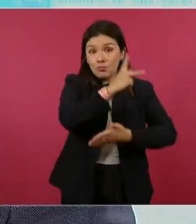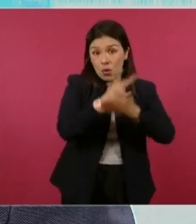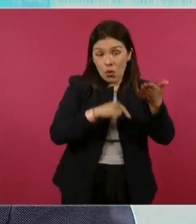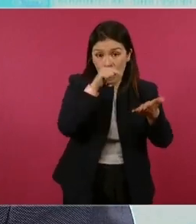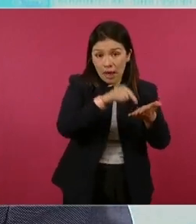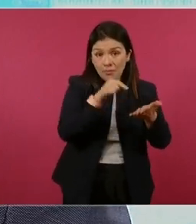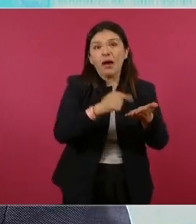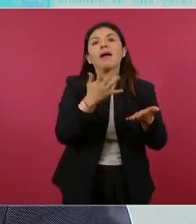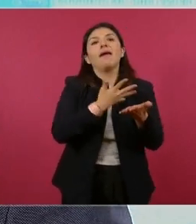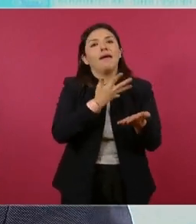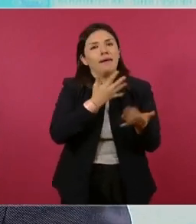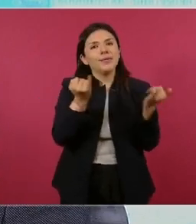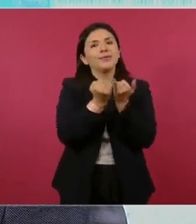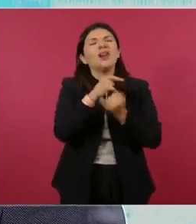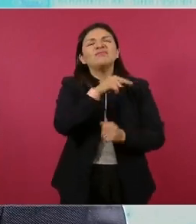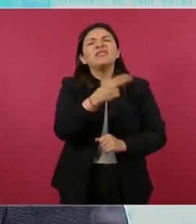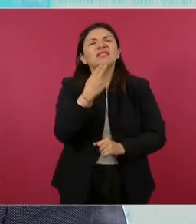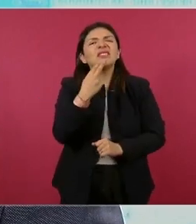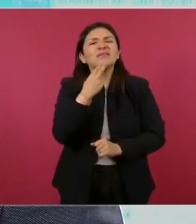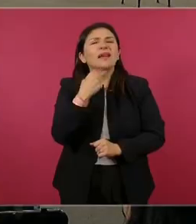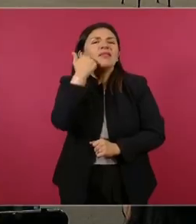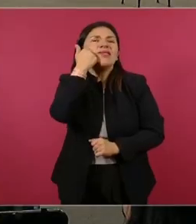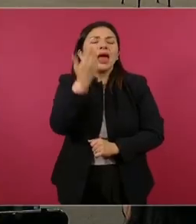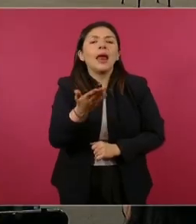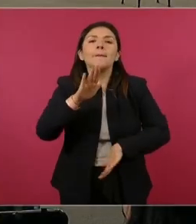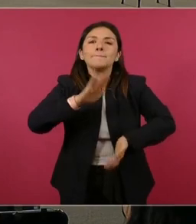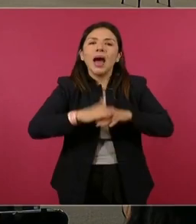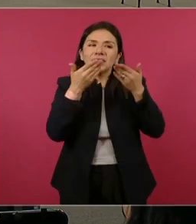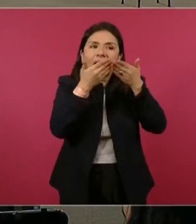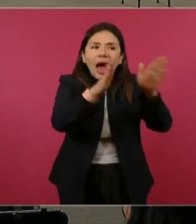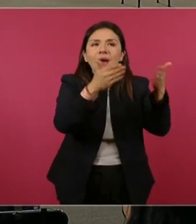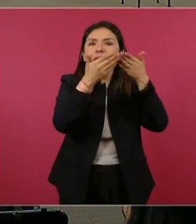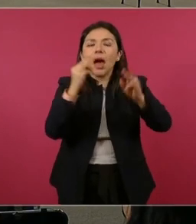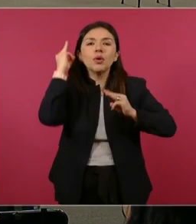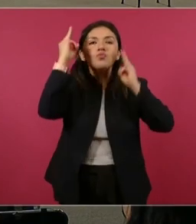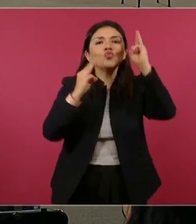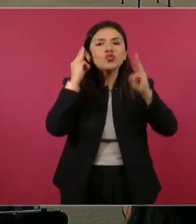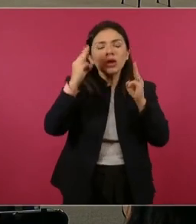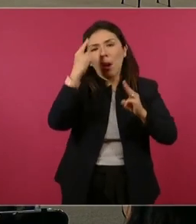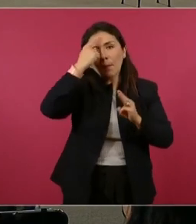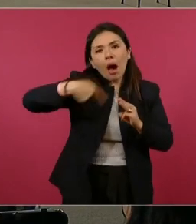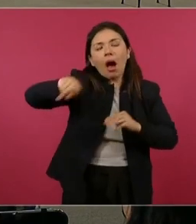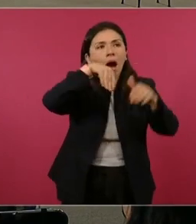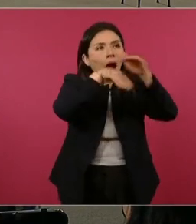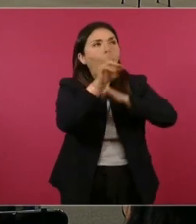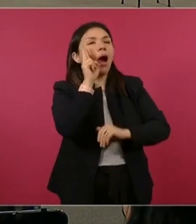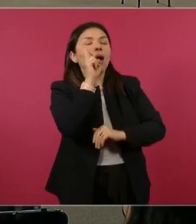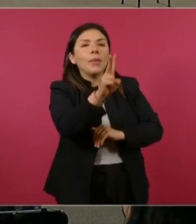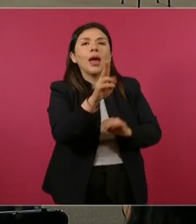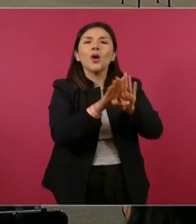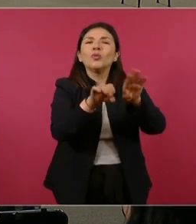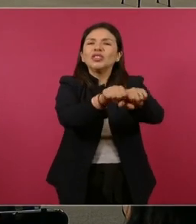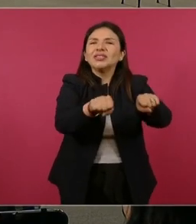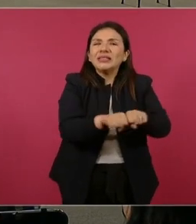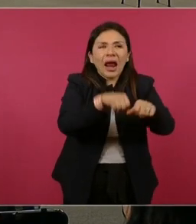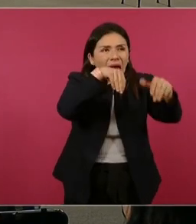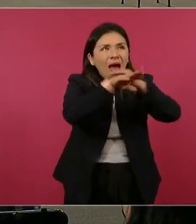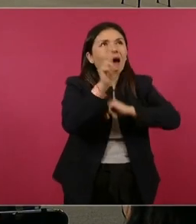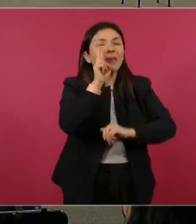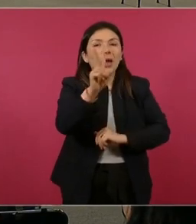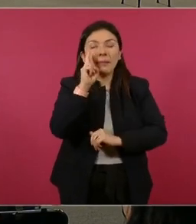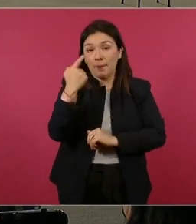decía, tiene también el propósito de habilitar museos y salas interpretativas. Si pudiéramos poner